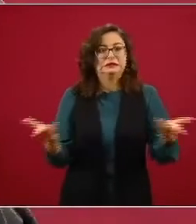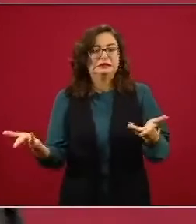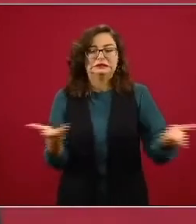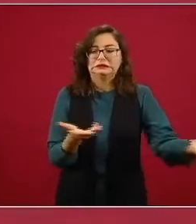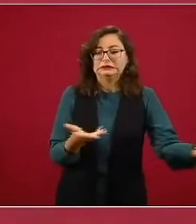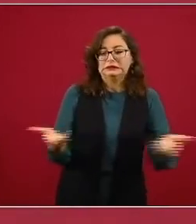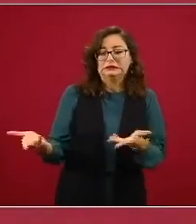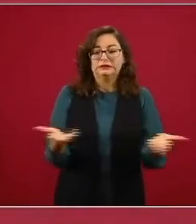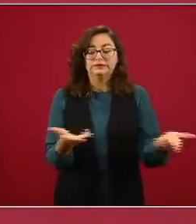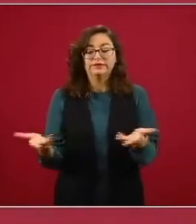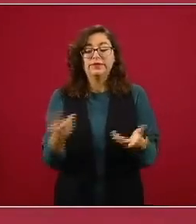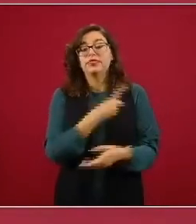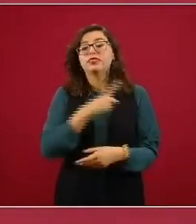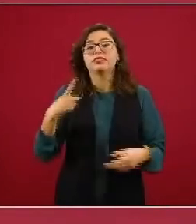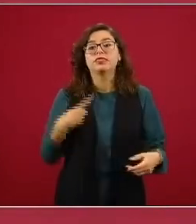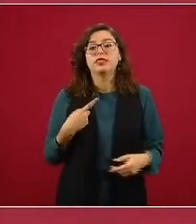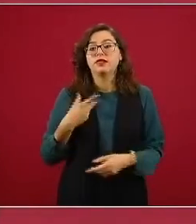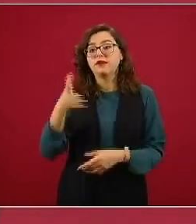concilia?